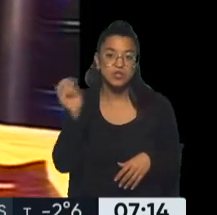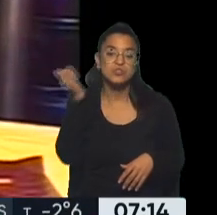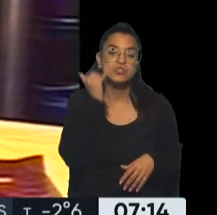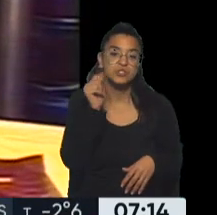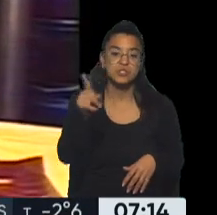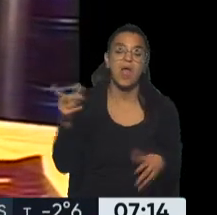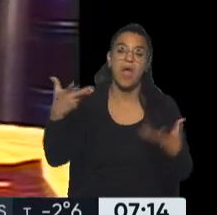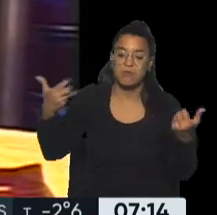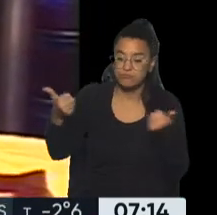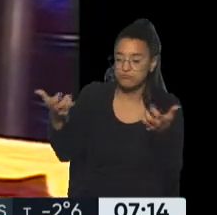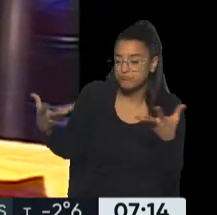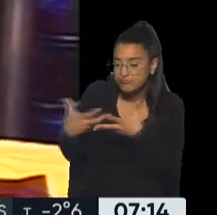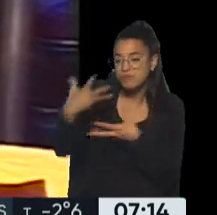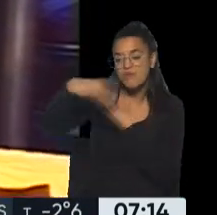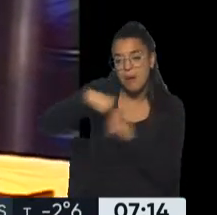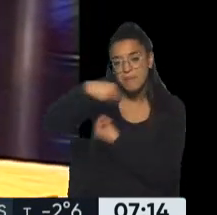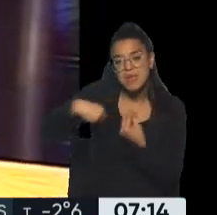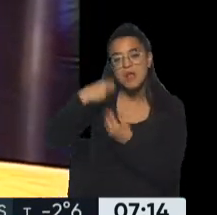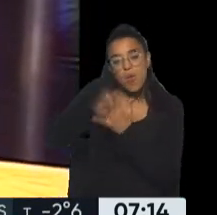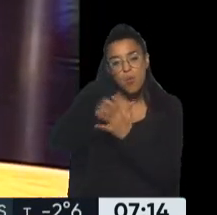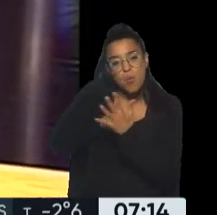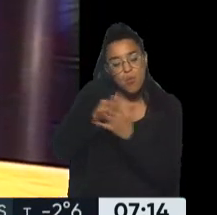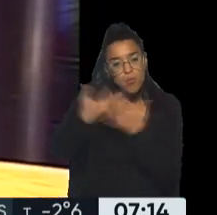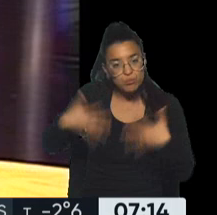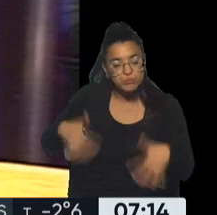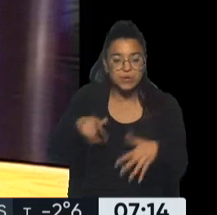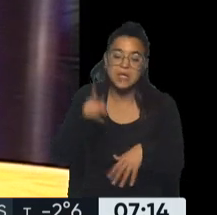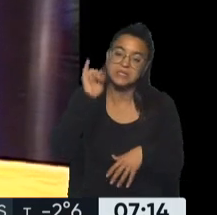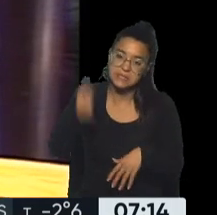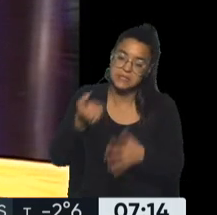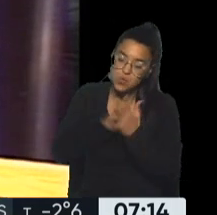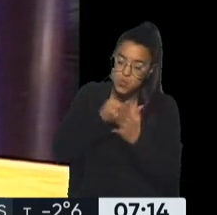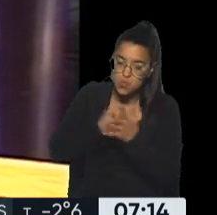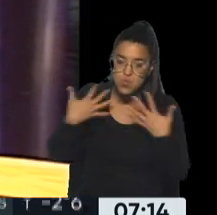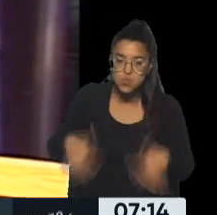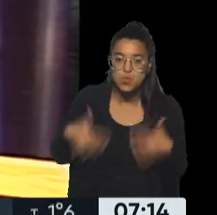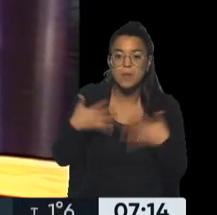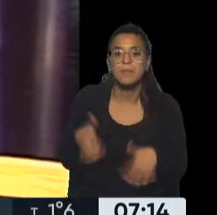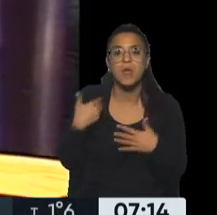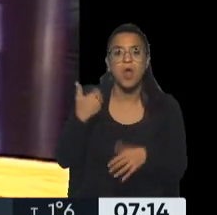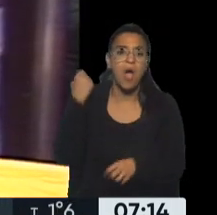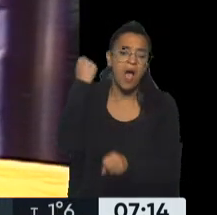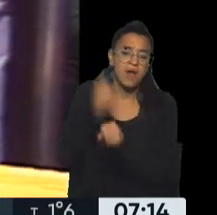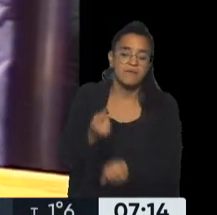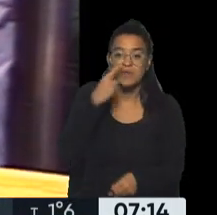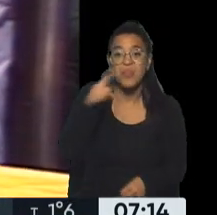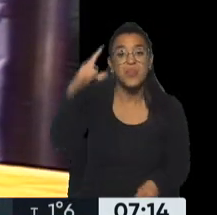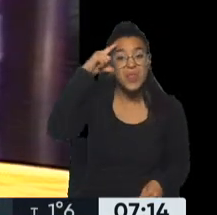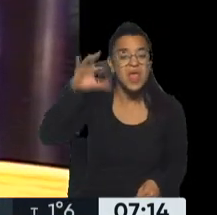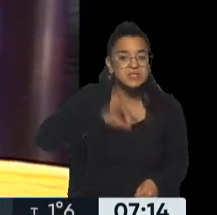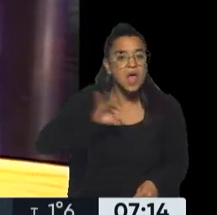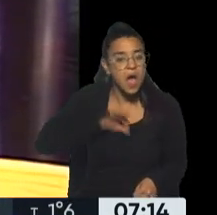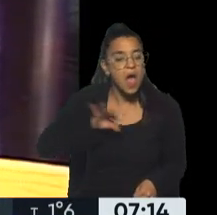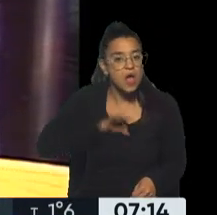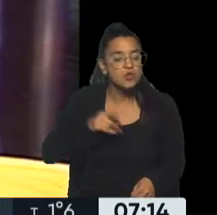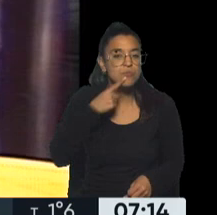acompañado de su familia de una larga pelea está así fue una pelea dura pero que también la combatió hasta el final 10 años peleando